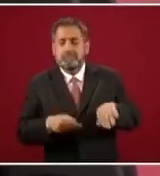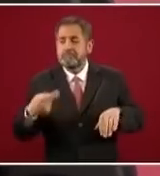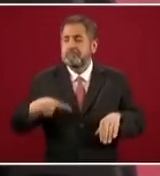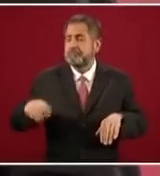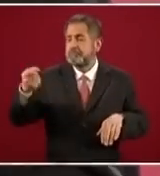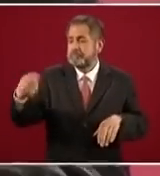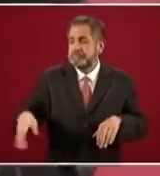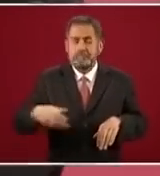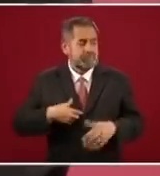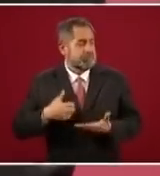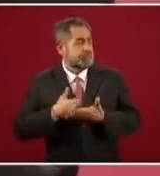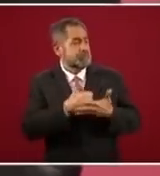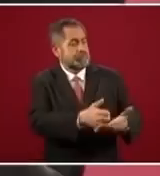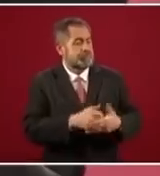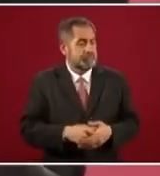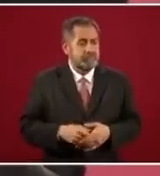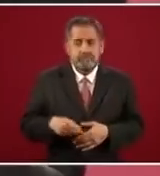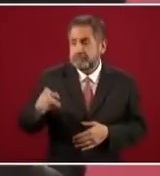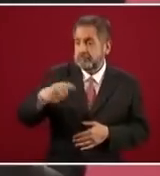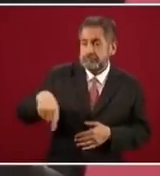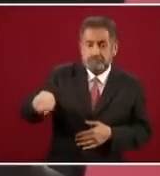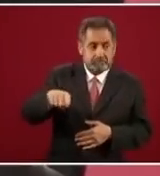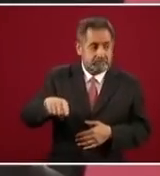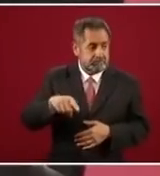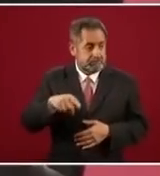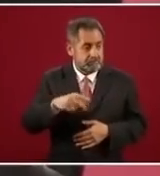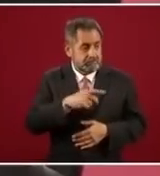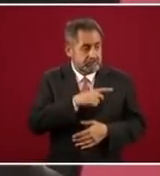a convertir las deudas